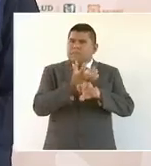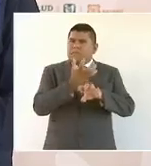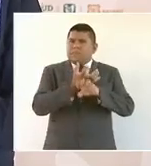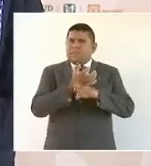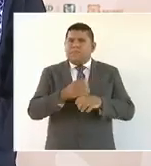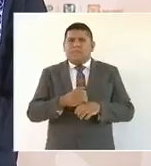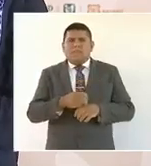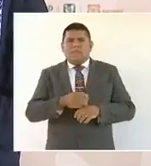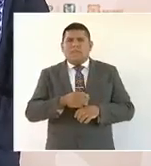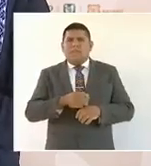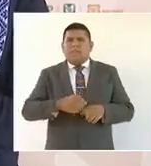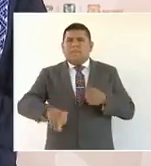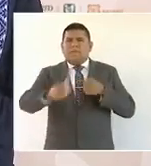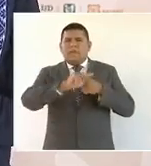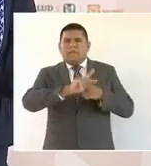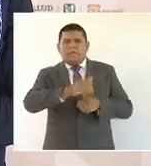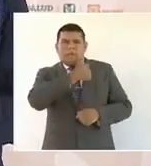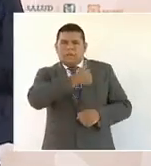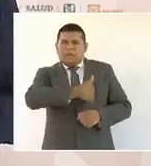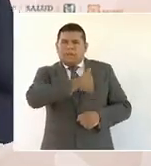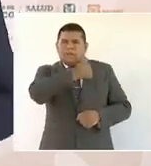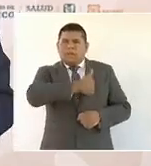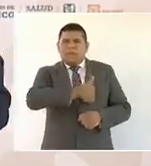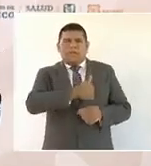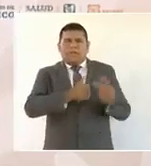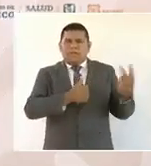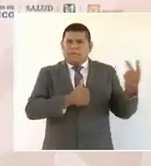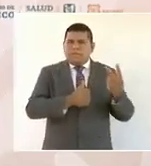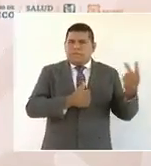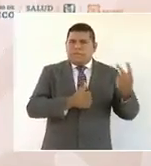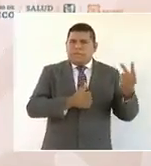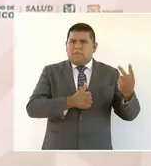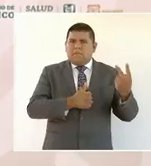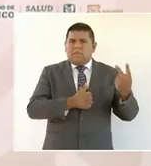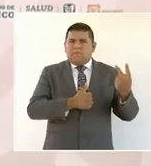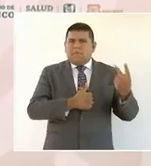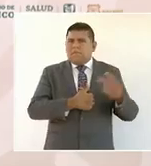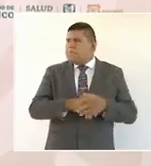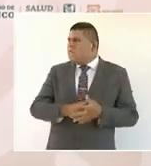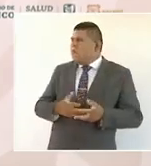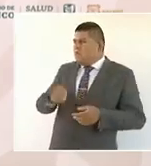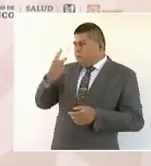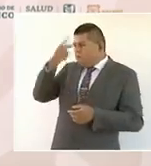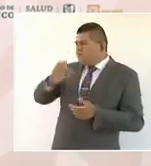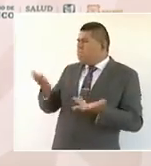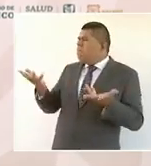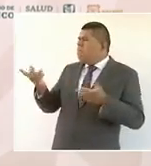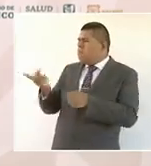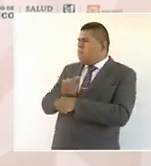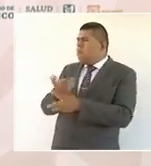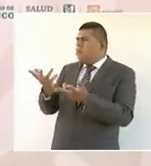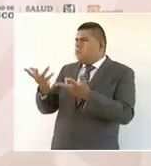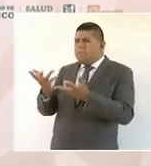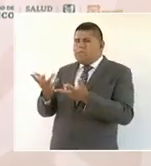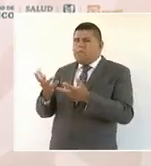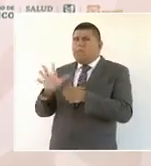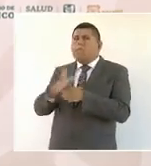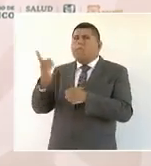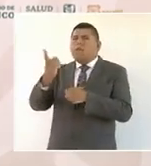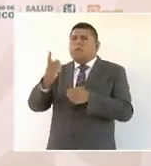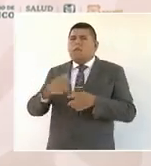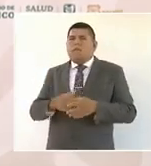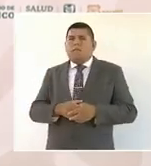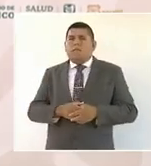con Canadá nos están haciendo un reclamo porque queremos